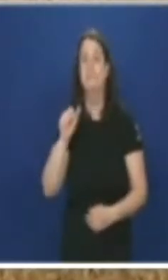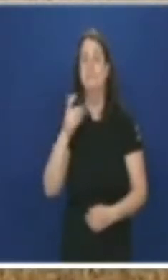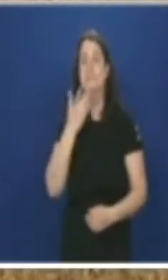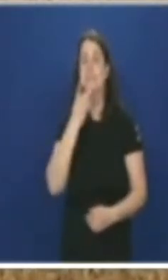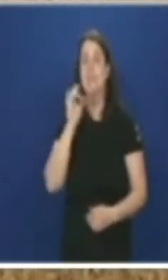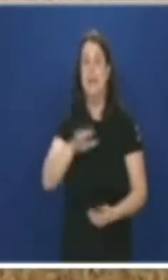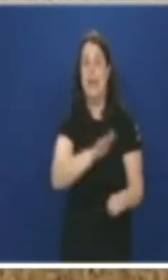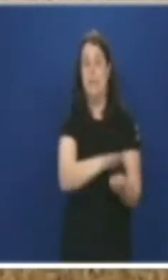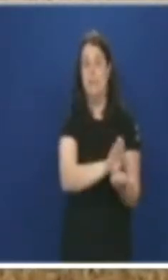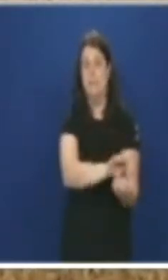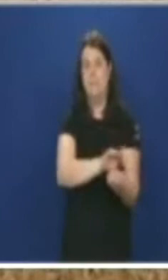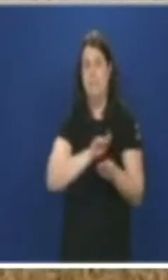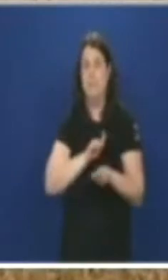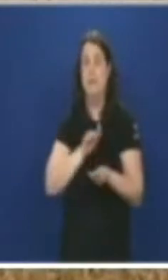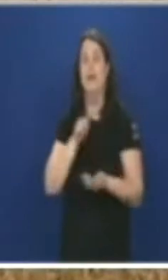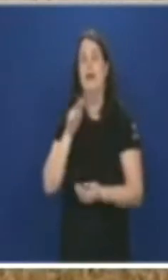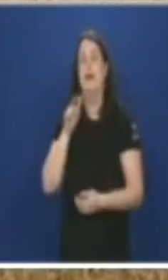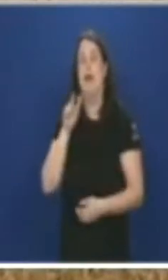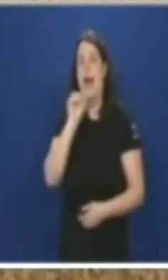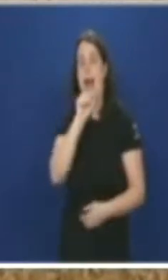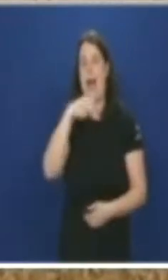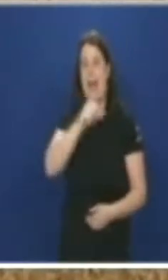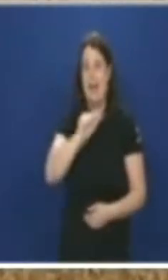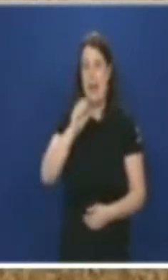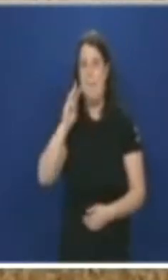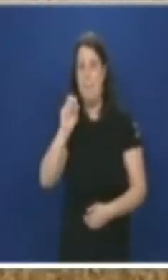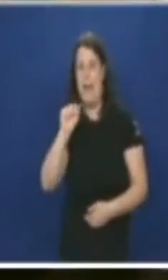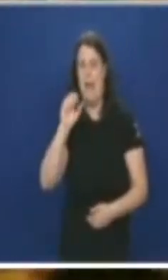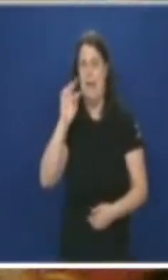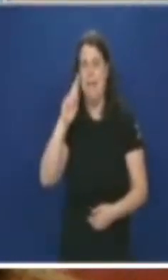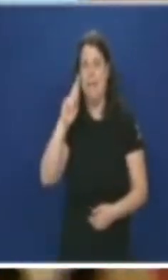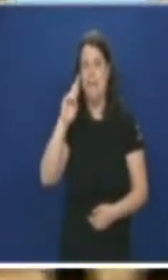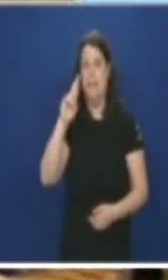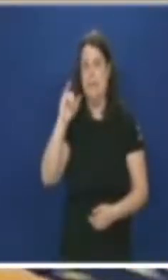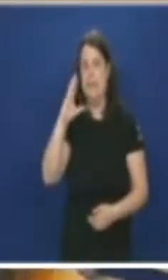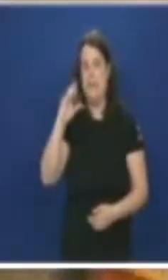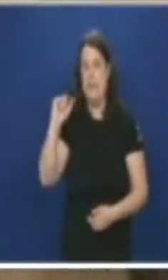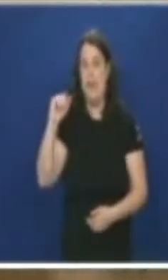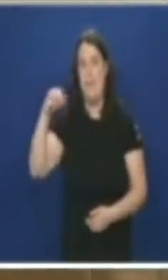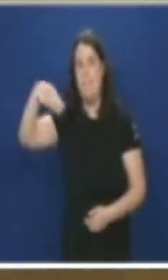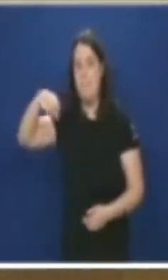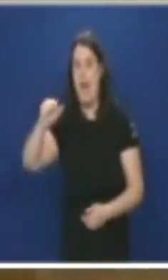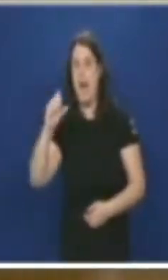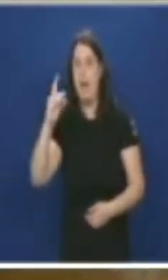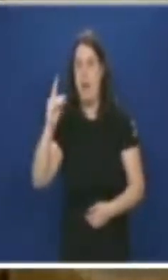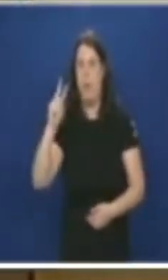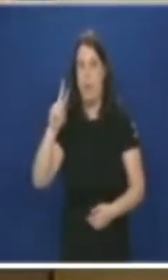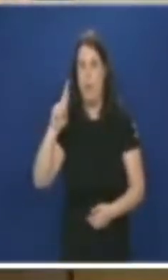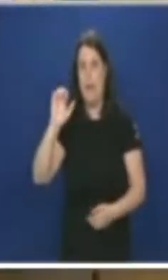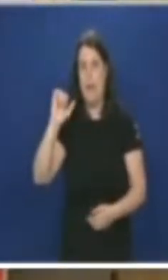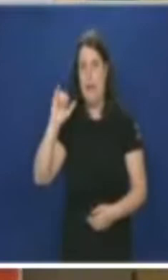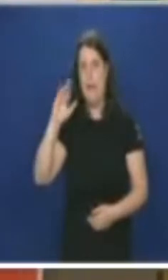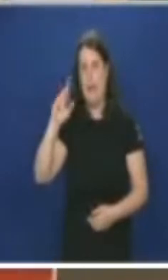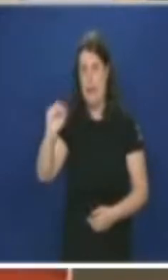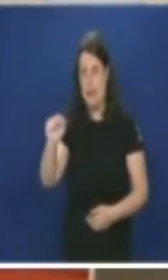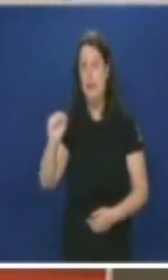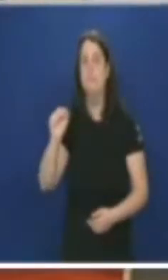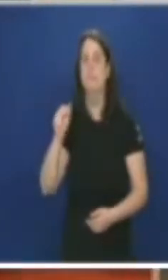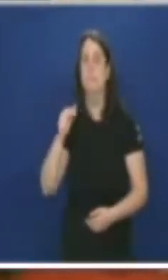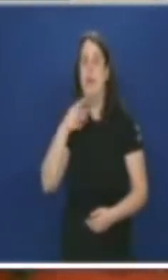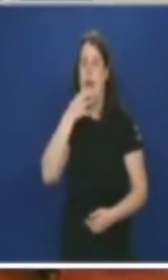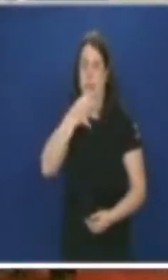representación dona Ana Patricia Torres Madureira, quen a continuación fai uso da palabra.